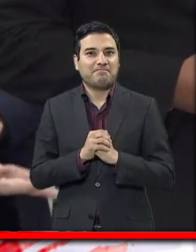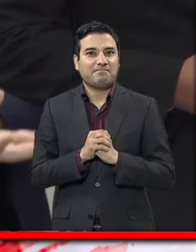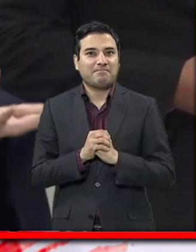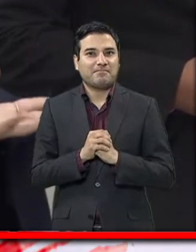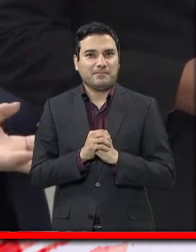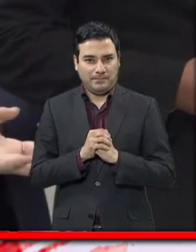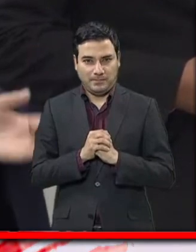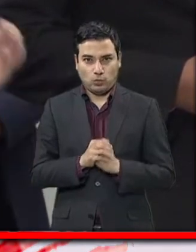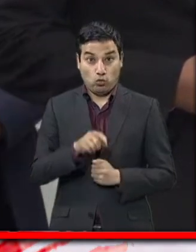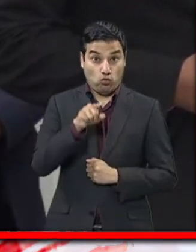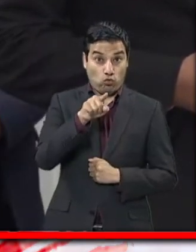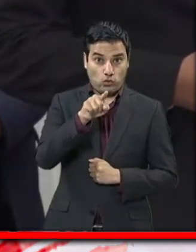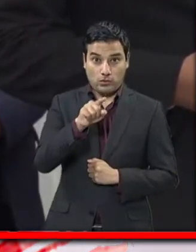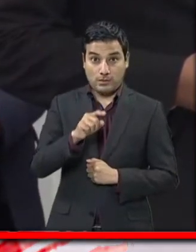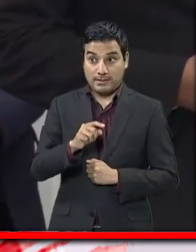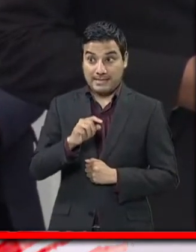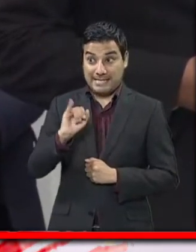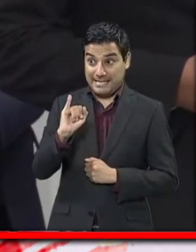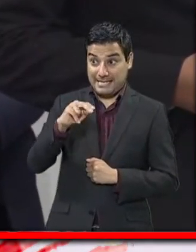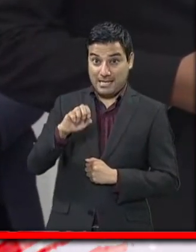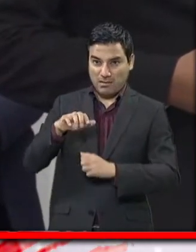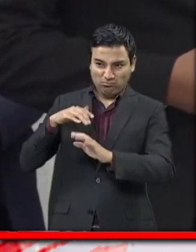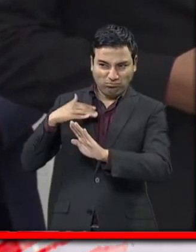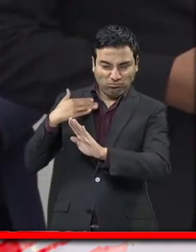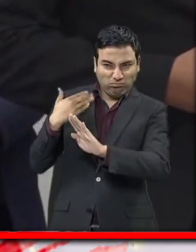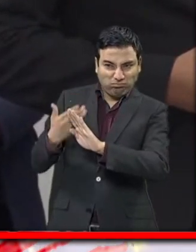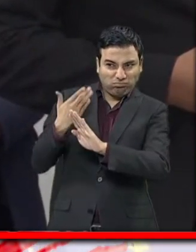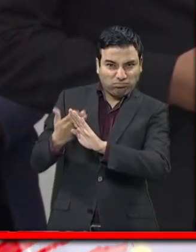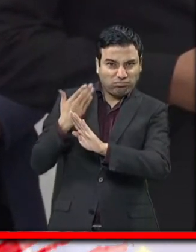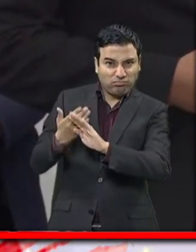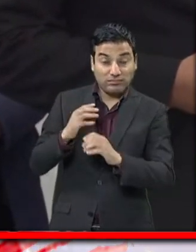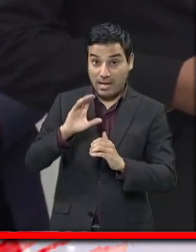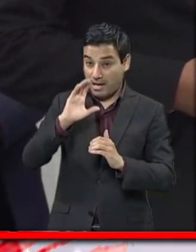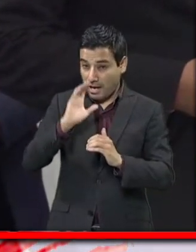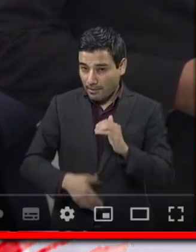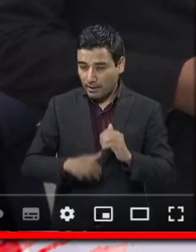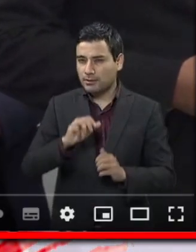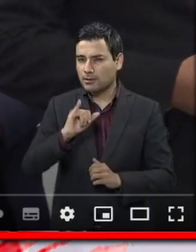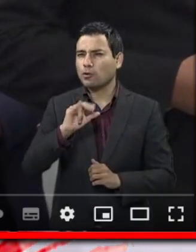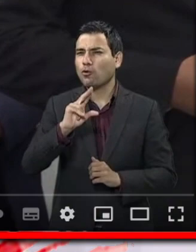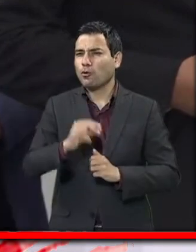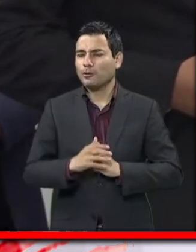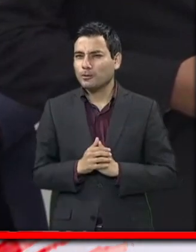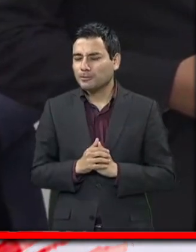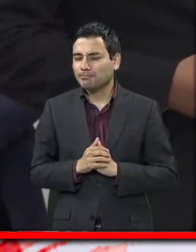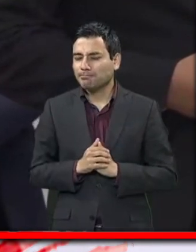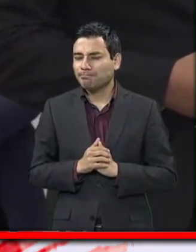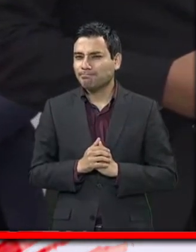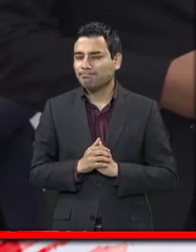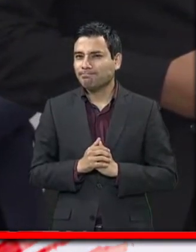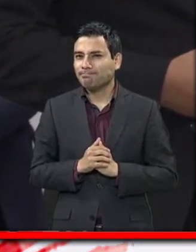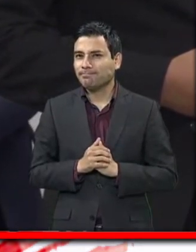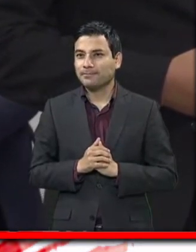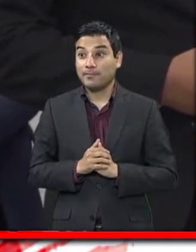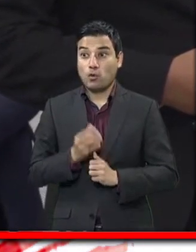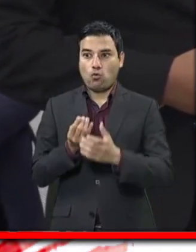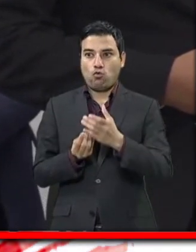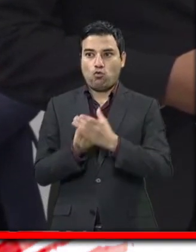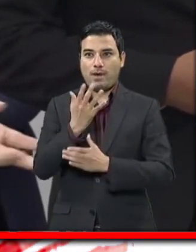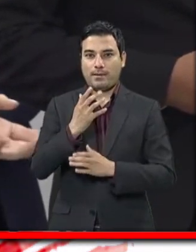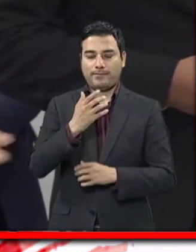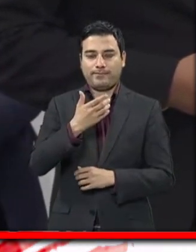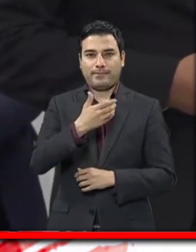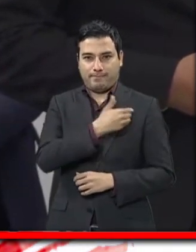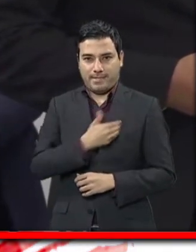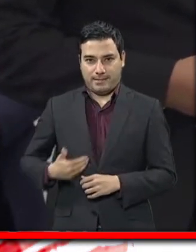va a Cesar el ataque institucional desde el Gobierno Federal hacia el INE y a la nueva presidenta